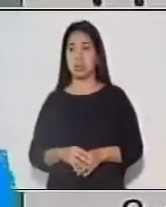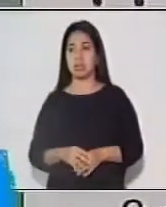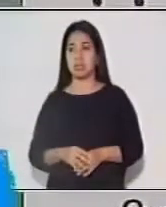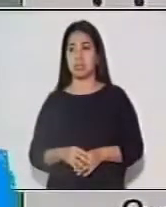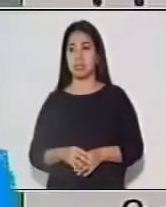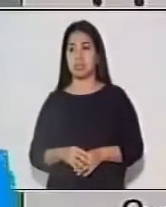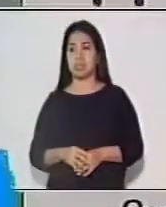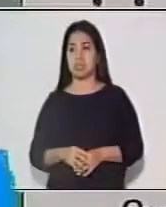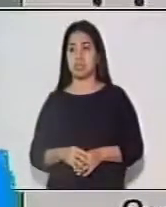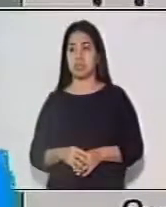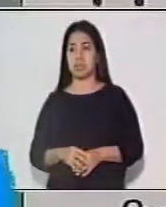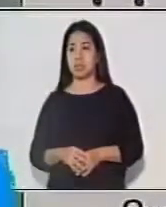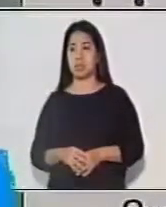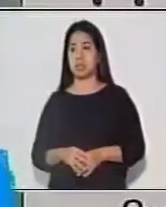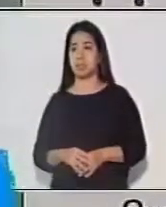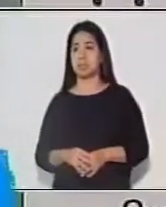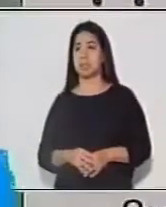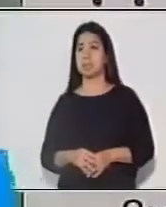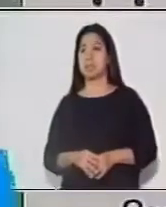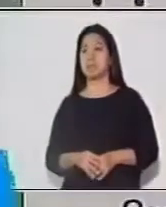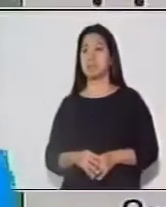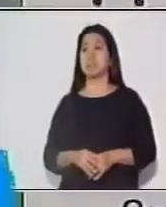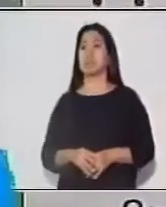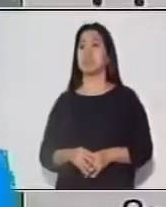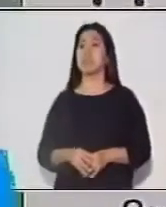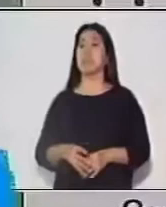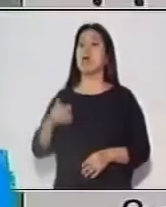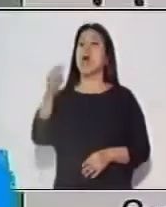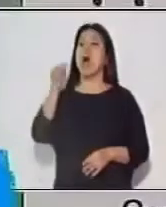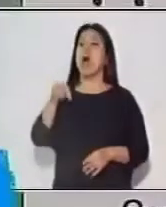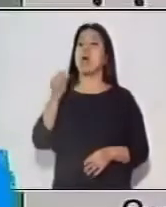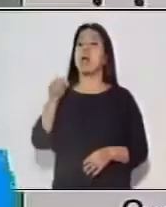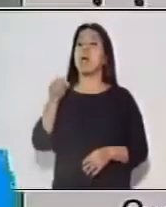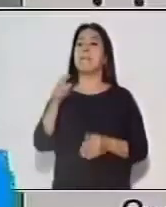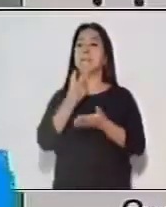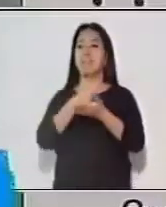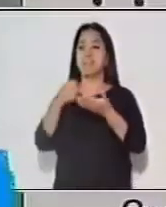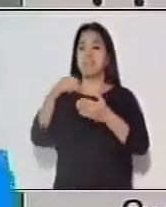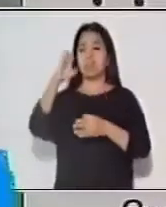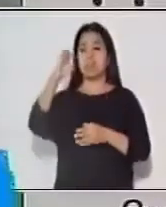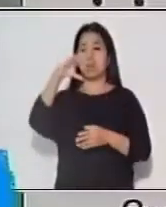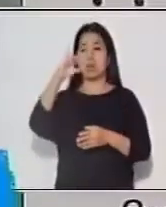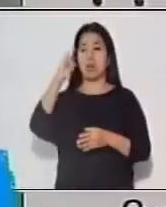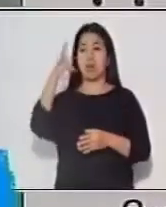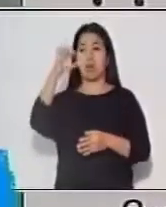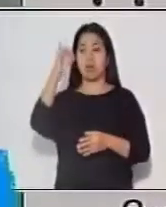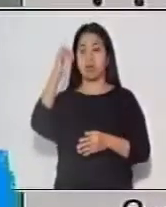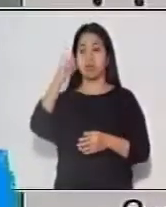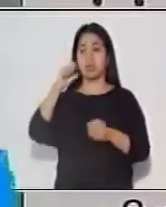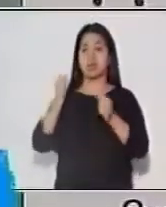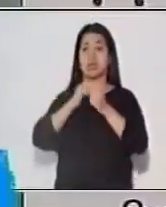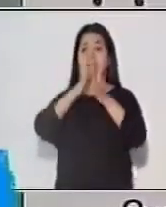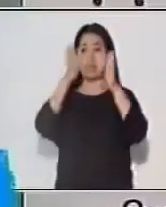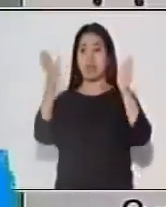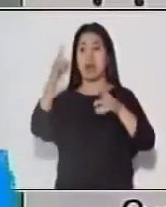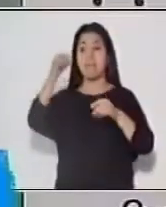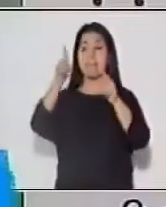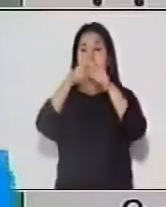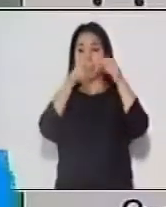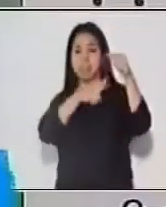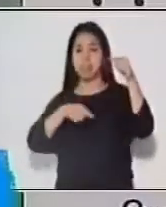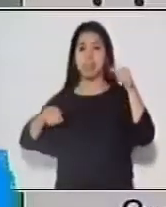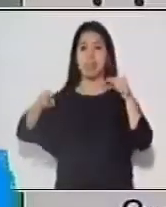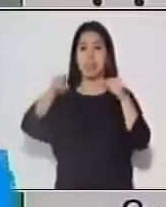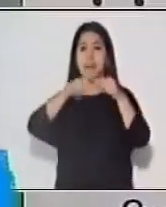Ok. Ahora vamos a escribir la ecuación general para esta elipse, para terminar